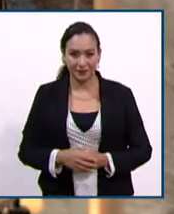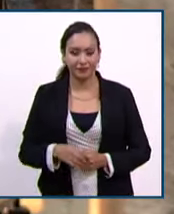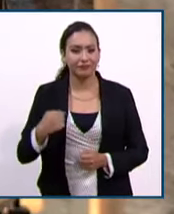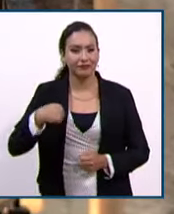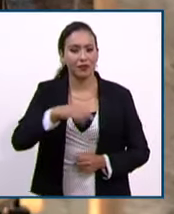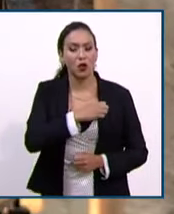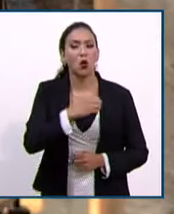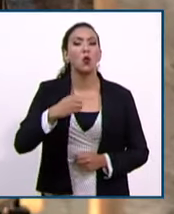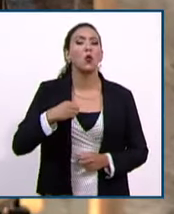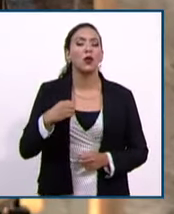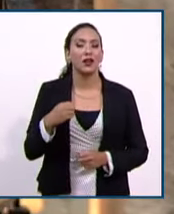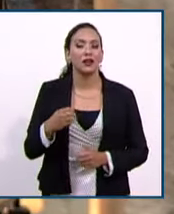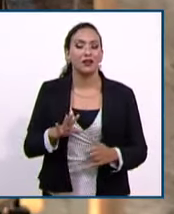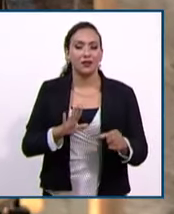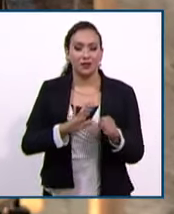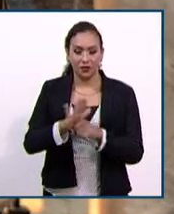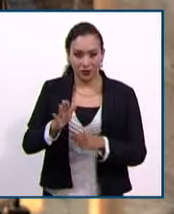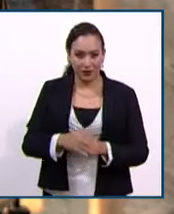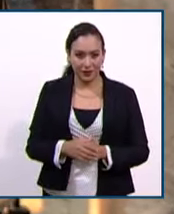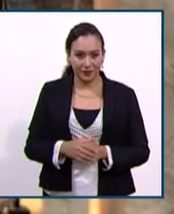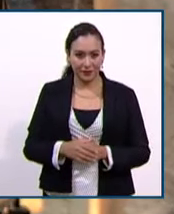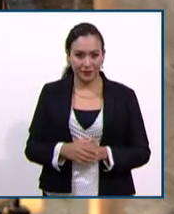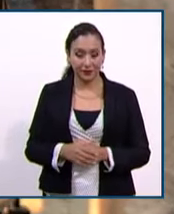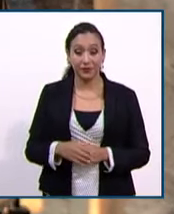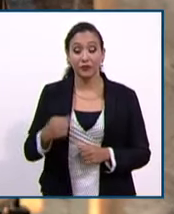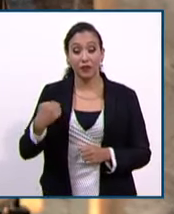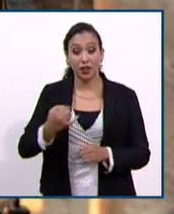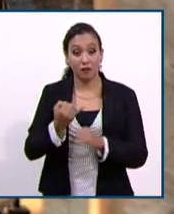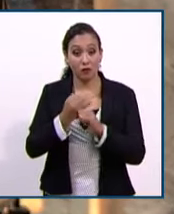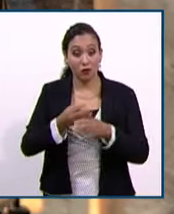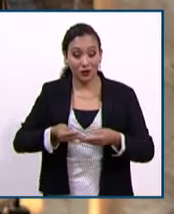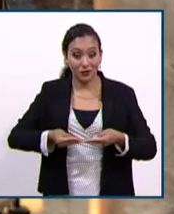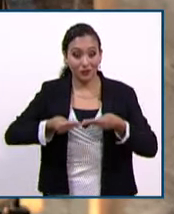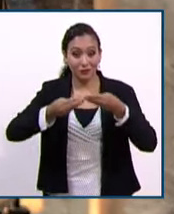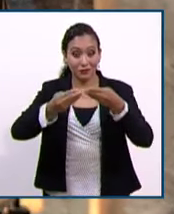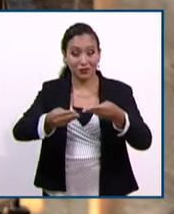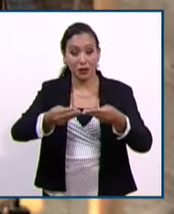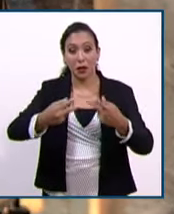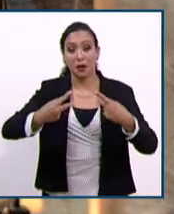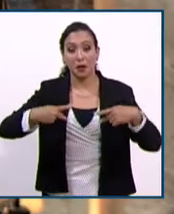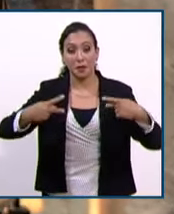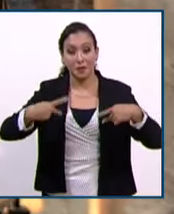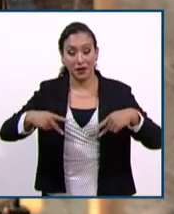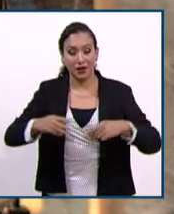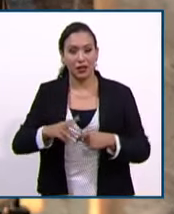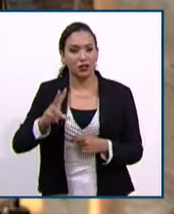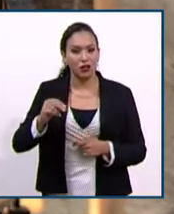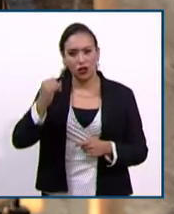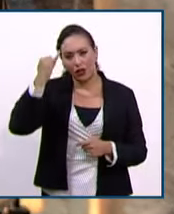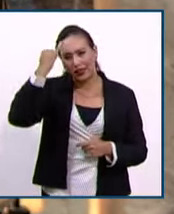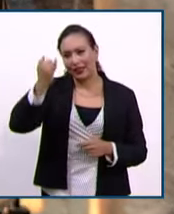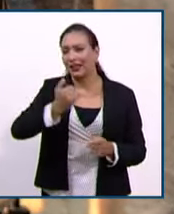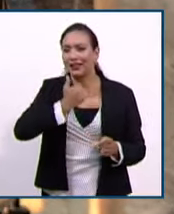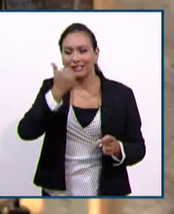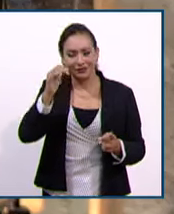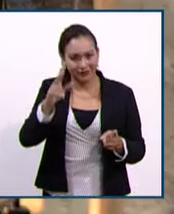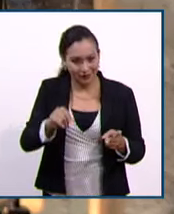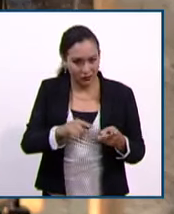como institución de aportar información sin sesgos ideológicos,